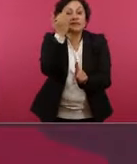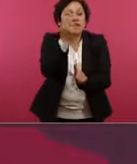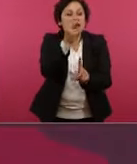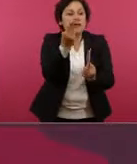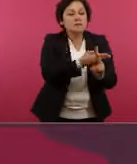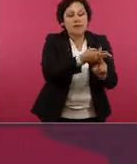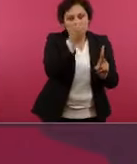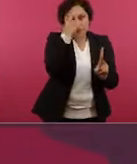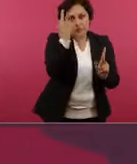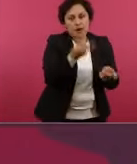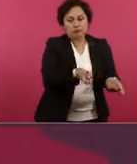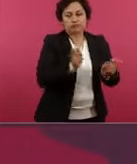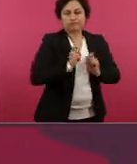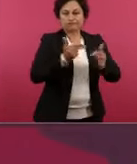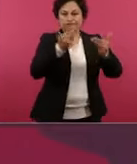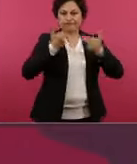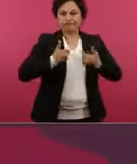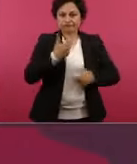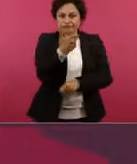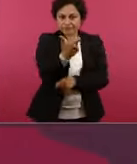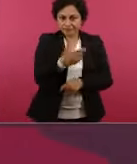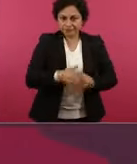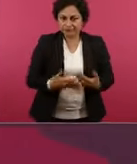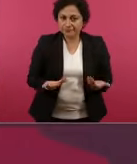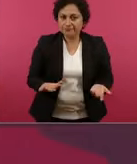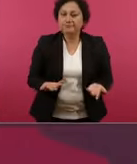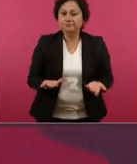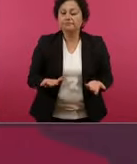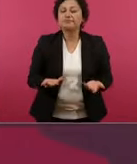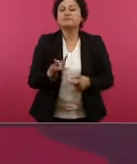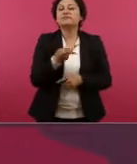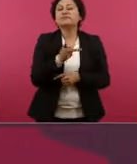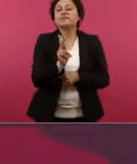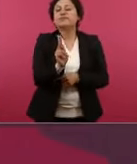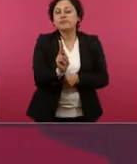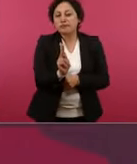Pero se supone que